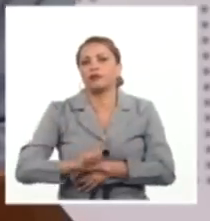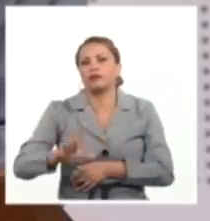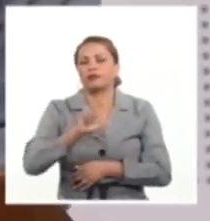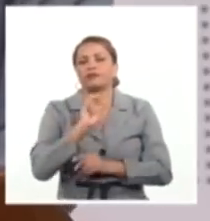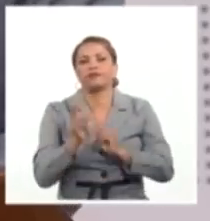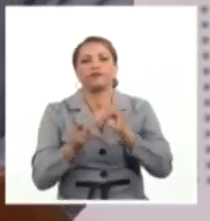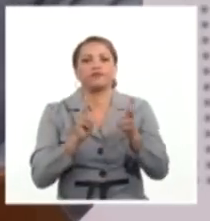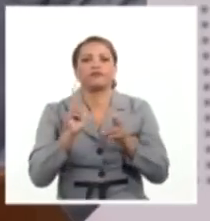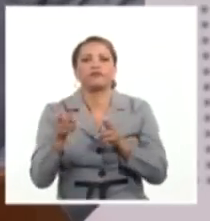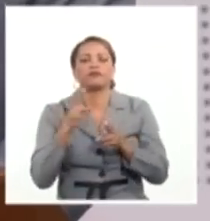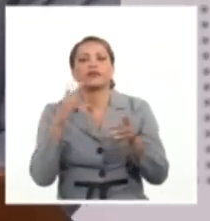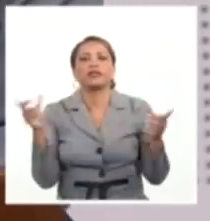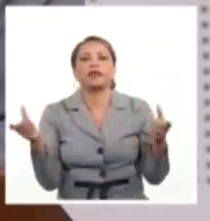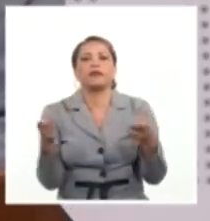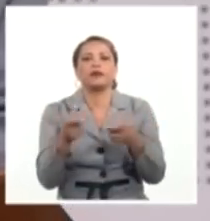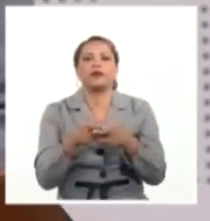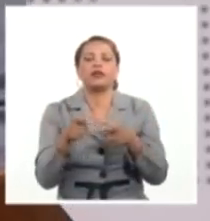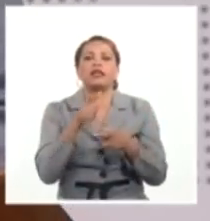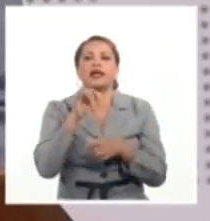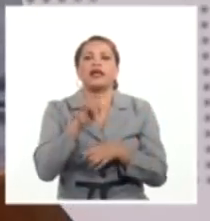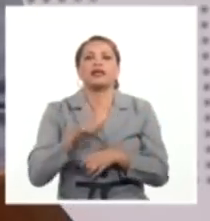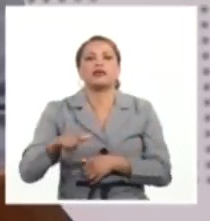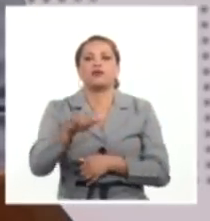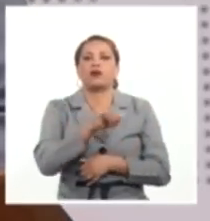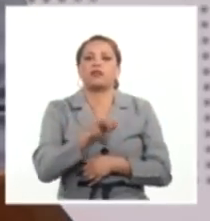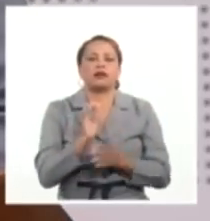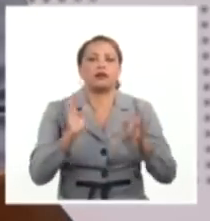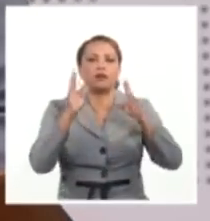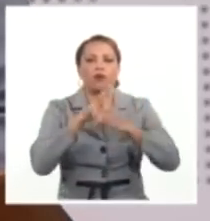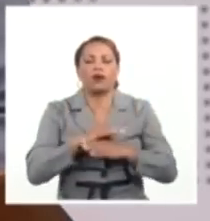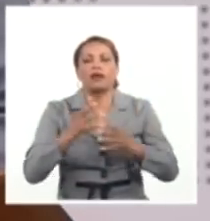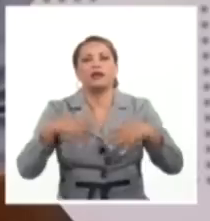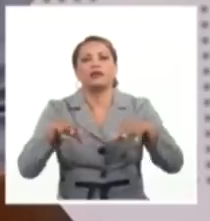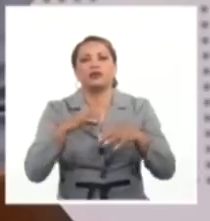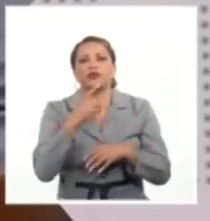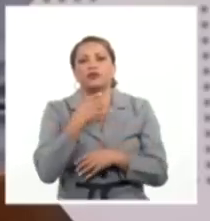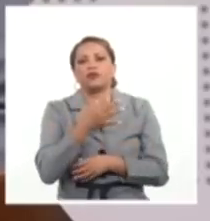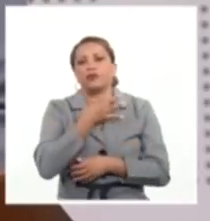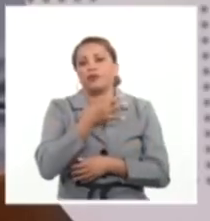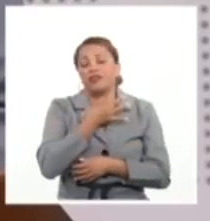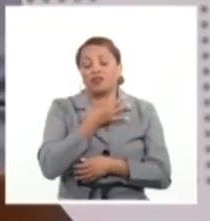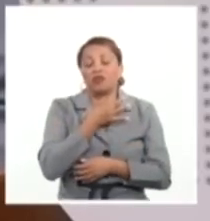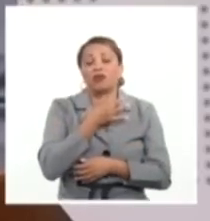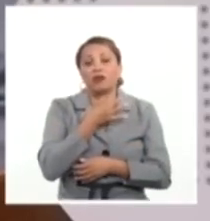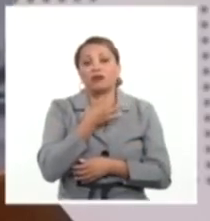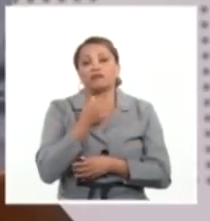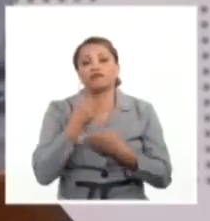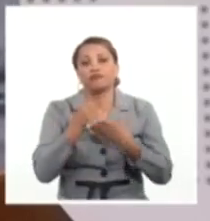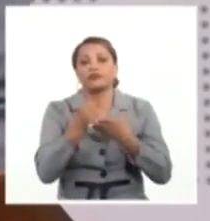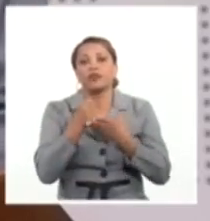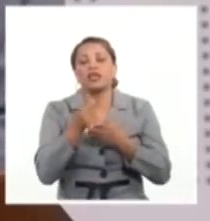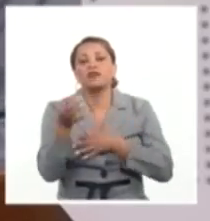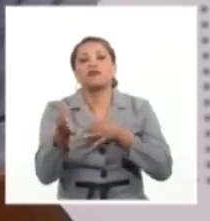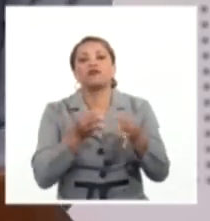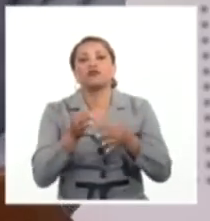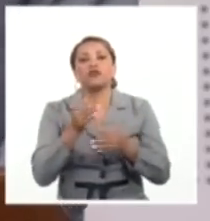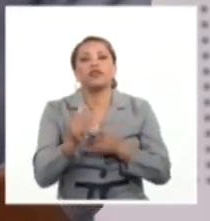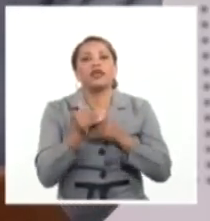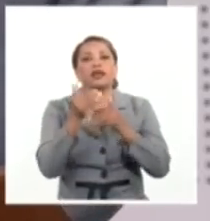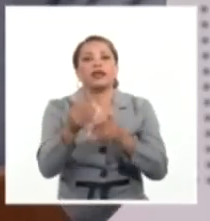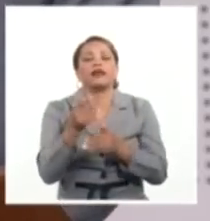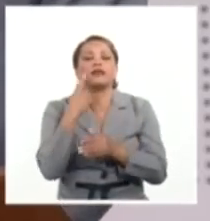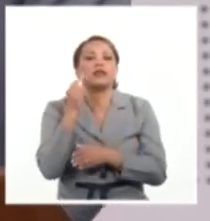orientados a disminuir las desigualdades sociales, las situaciones de vulnerabilidad en función del adelanto de la mujer contra